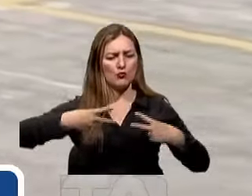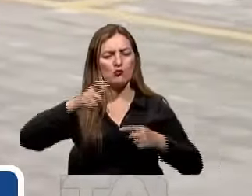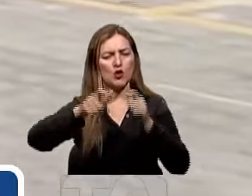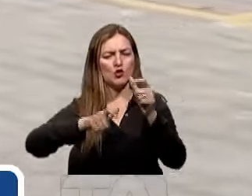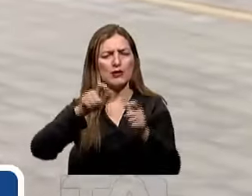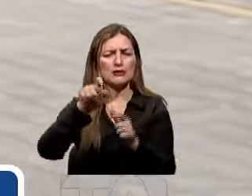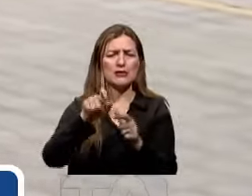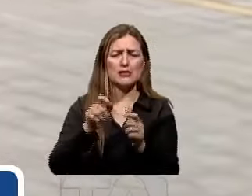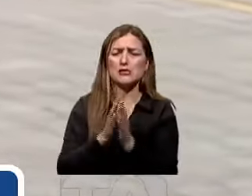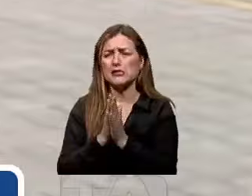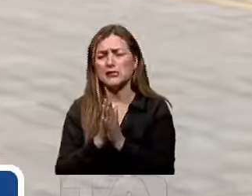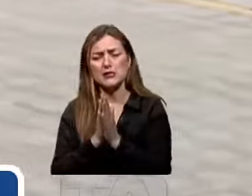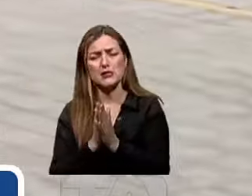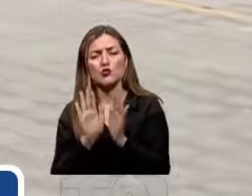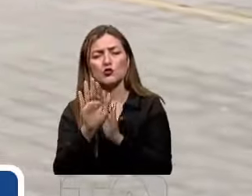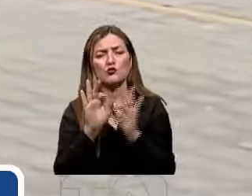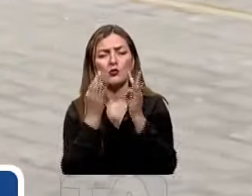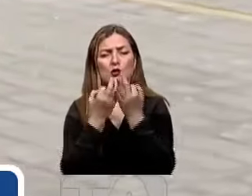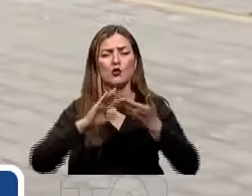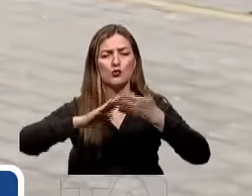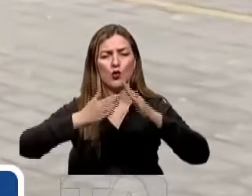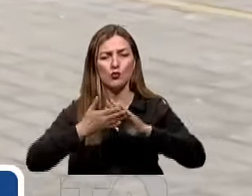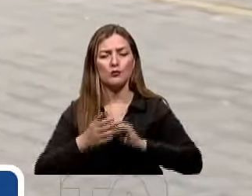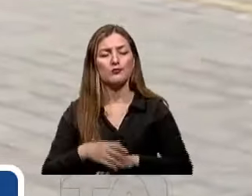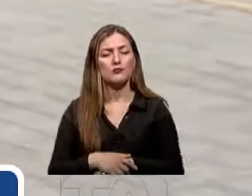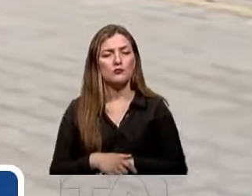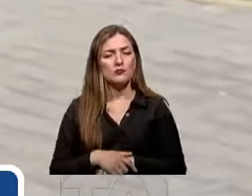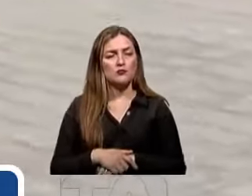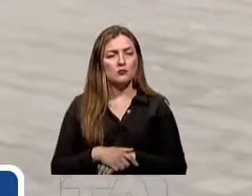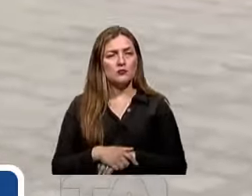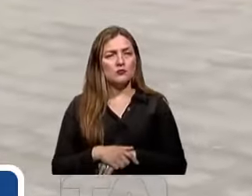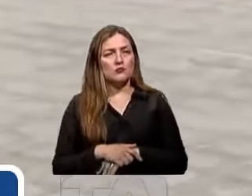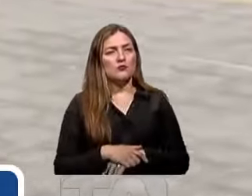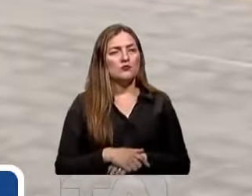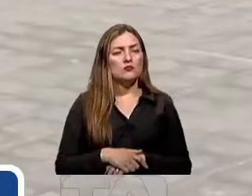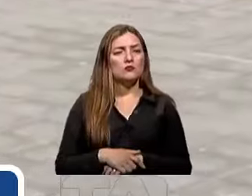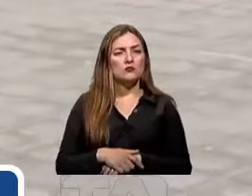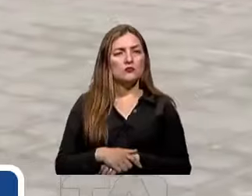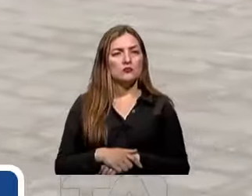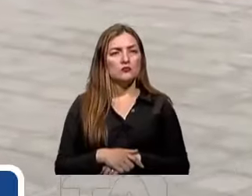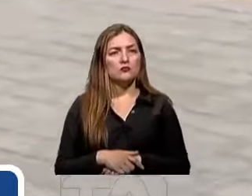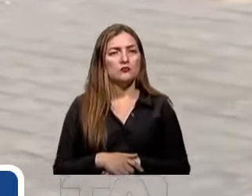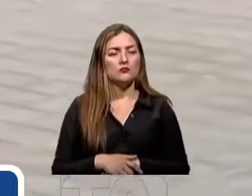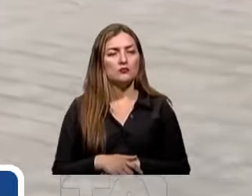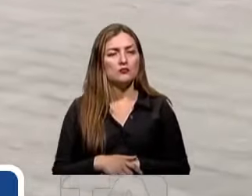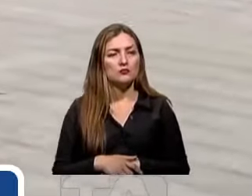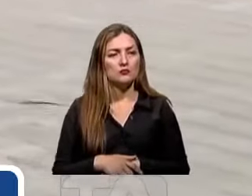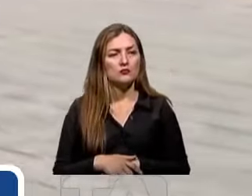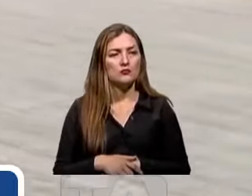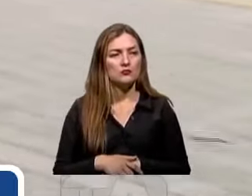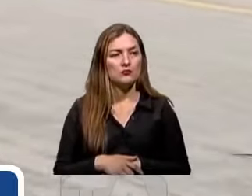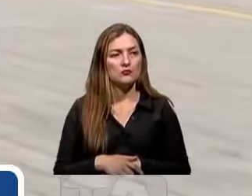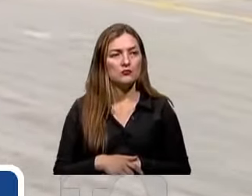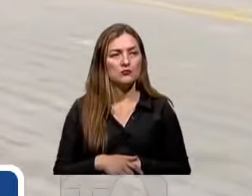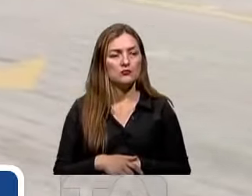individuos y no solo en ellos sino en su familia en la comunidad en quienes los rodean como ustedes saben tenemos al indot que